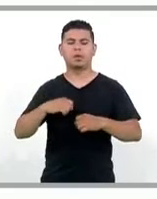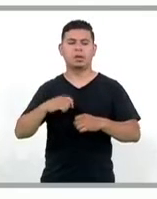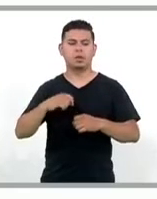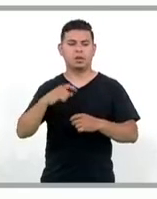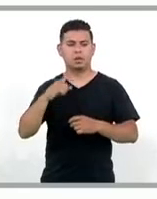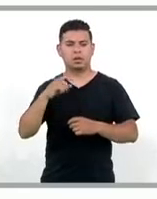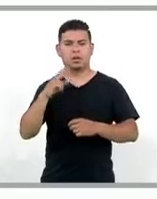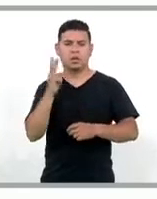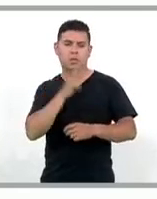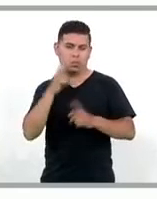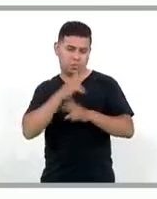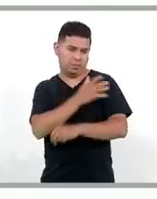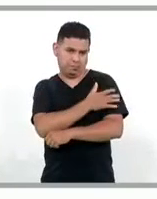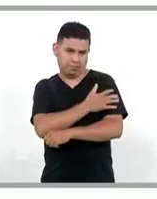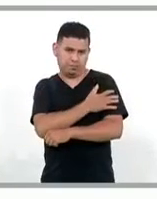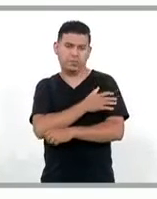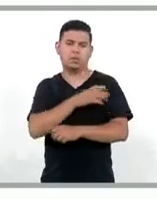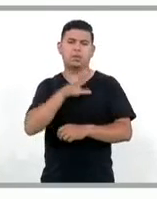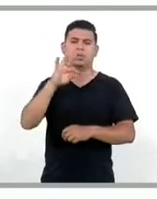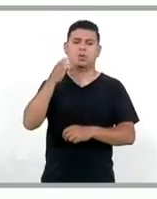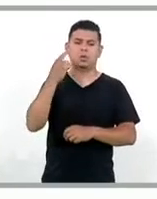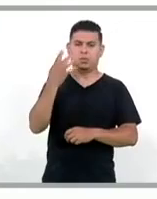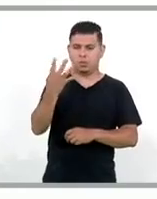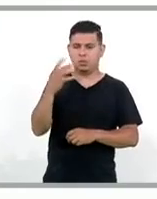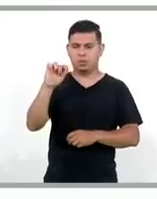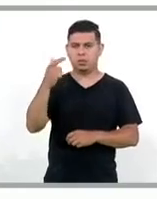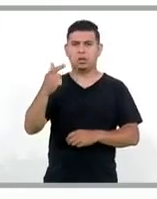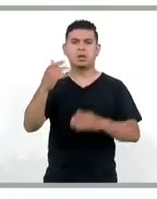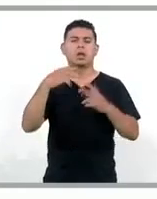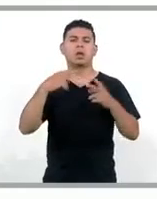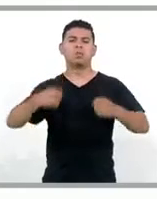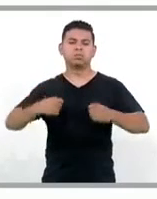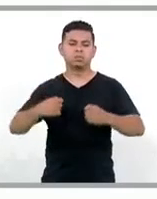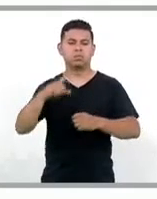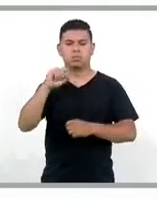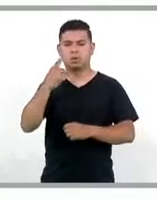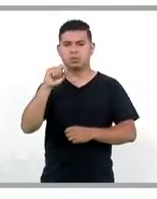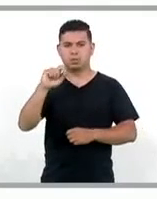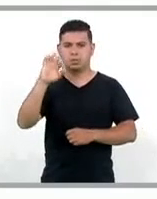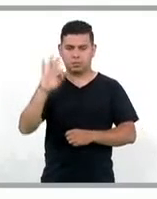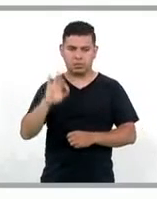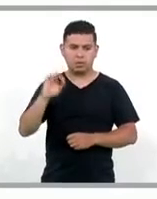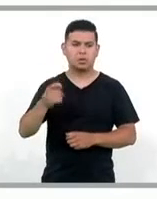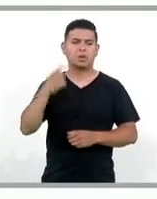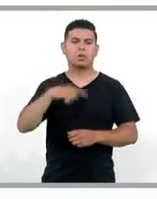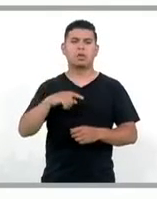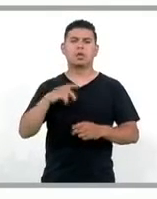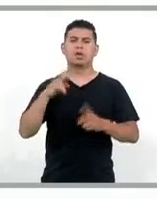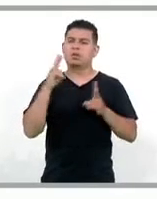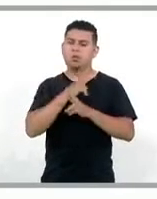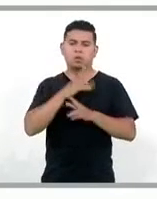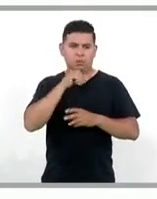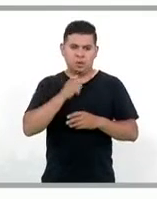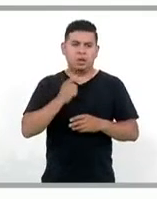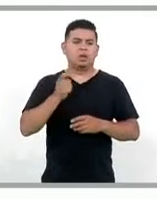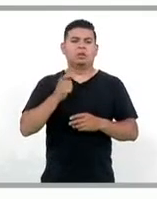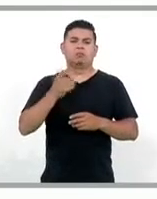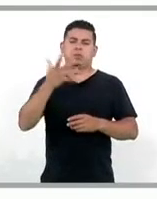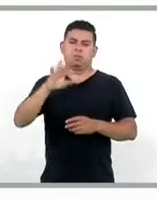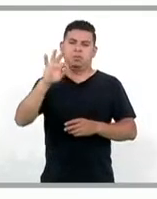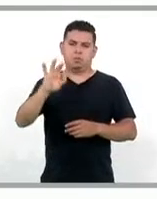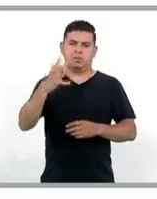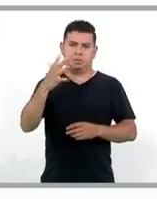en 10.5 en insuficiencia renal 7.9 en infusiones ya pulmonar conecta obstructiva y